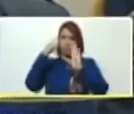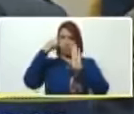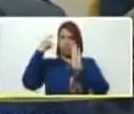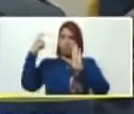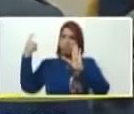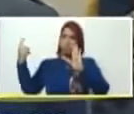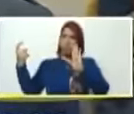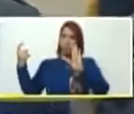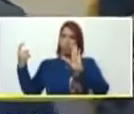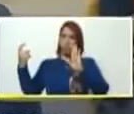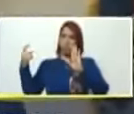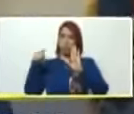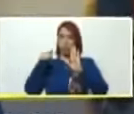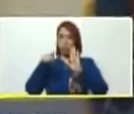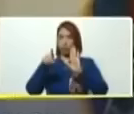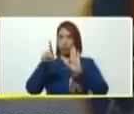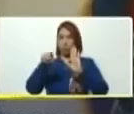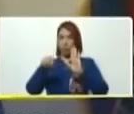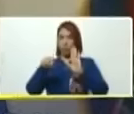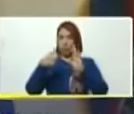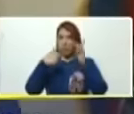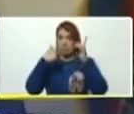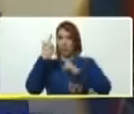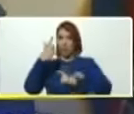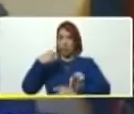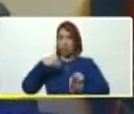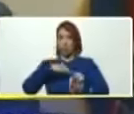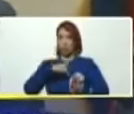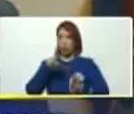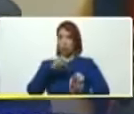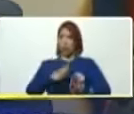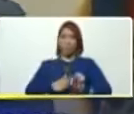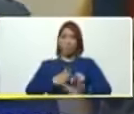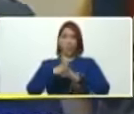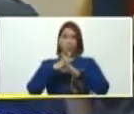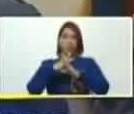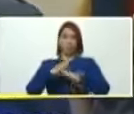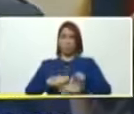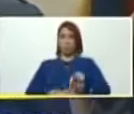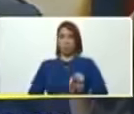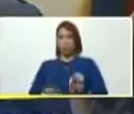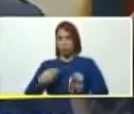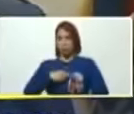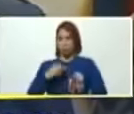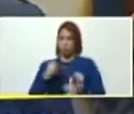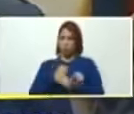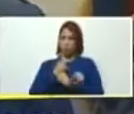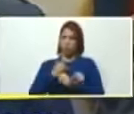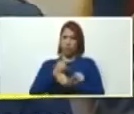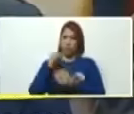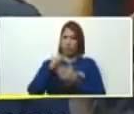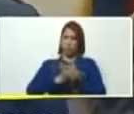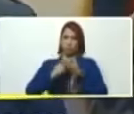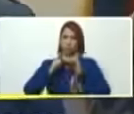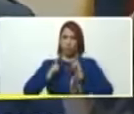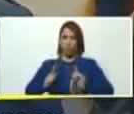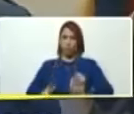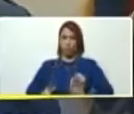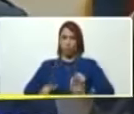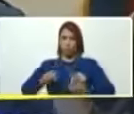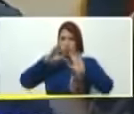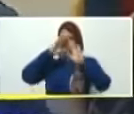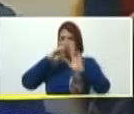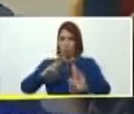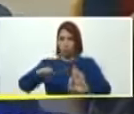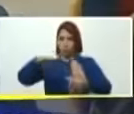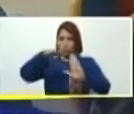de suyo y de comandante Chávez. Nosotros no pararemos, mi comandante, trabajaremos sin descanso para que se cumplan